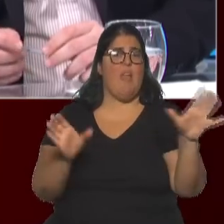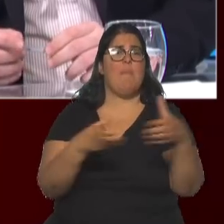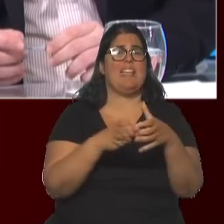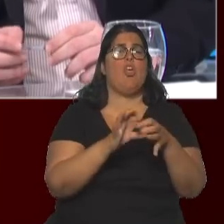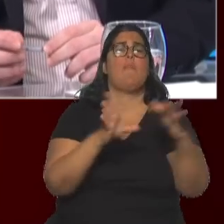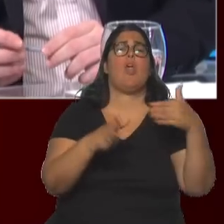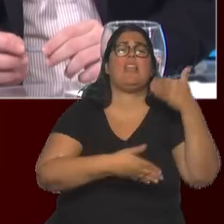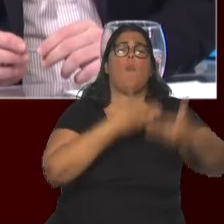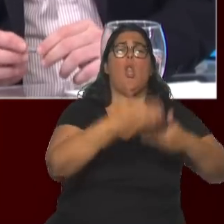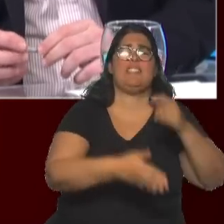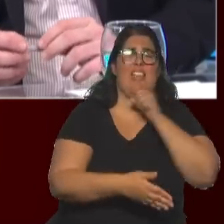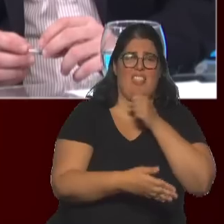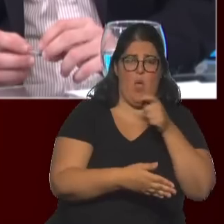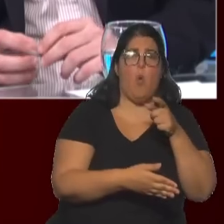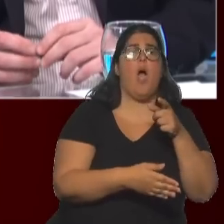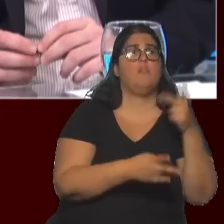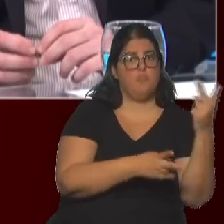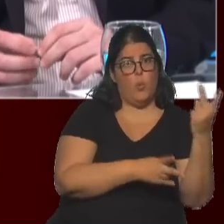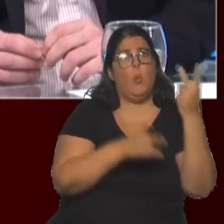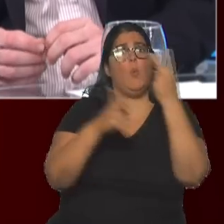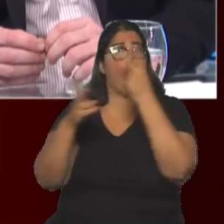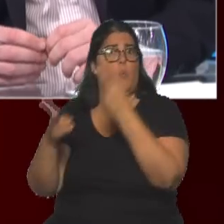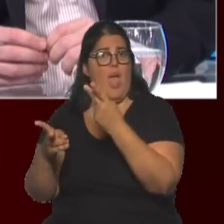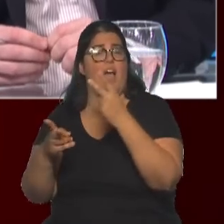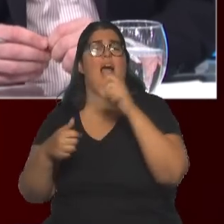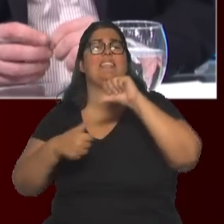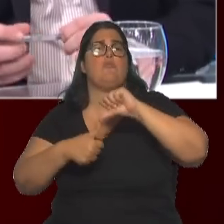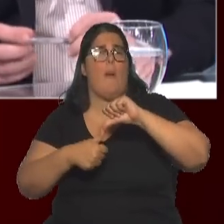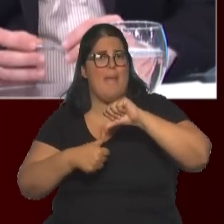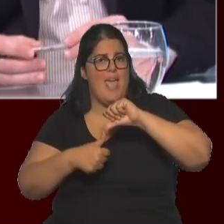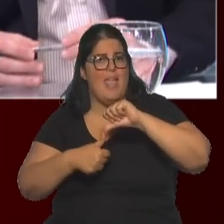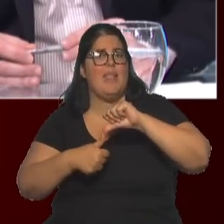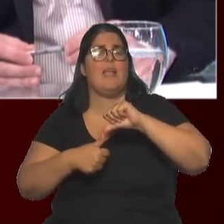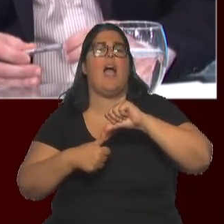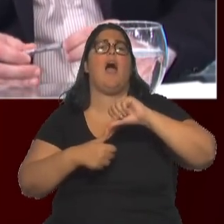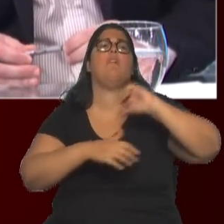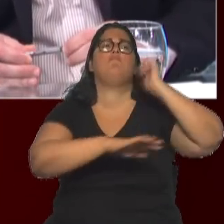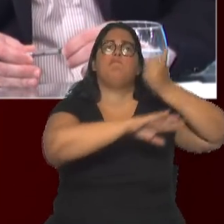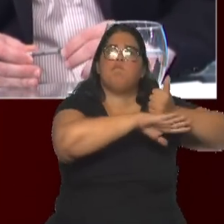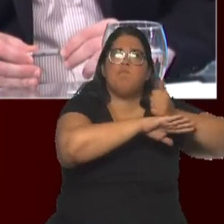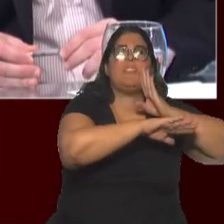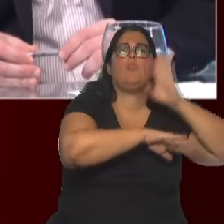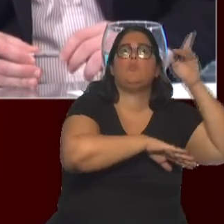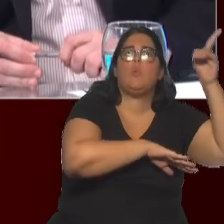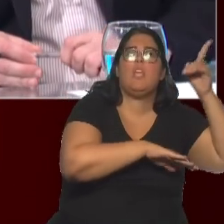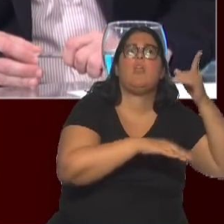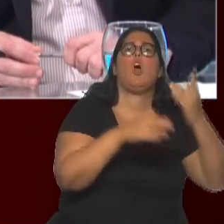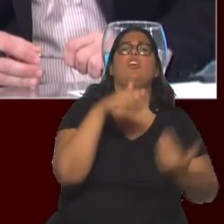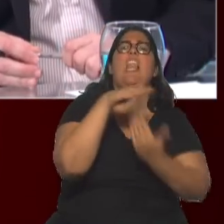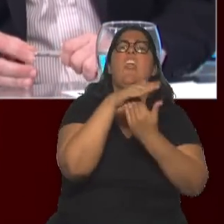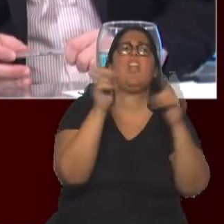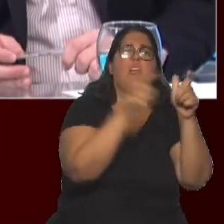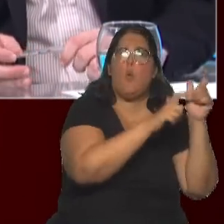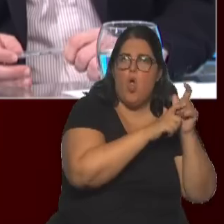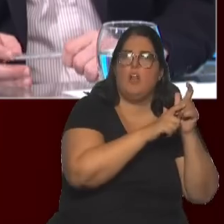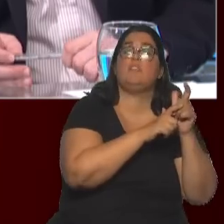Democrático Progresista, viaja a Centroamérica, se escala en Estados Unidos, se reúne con líderes, pero